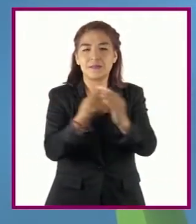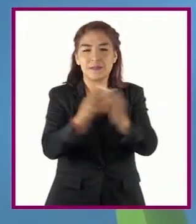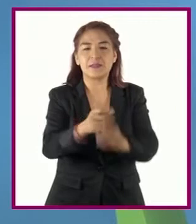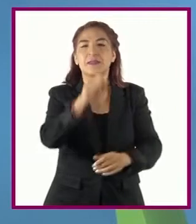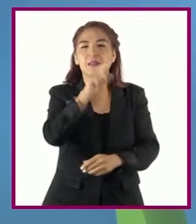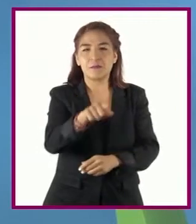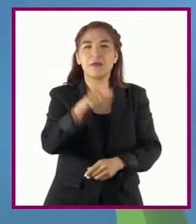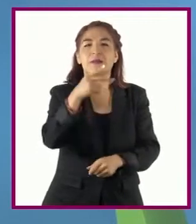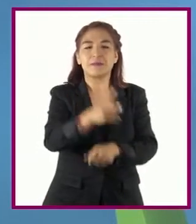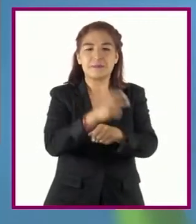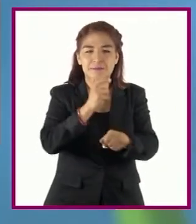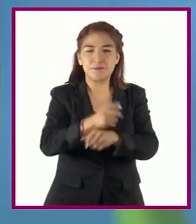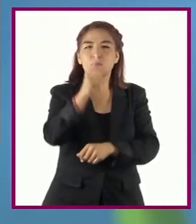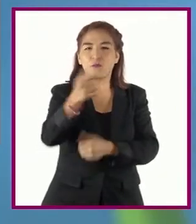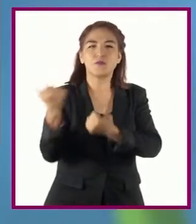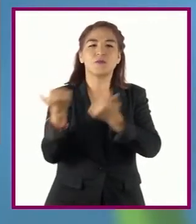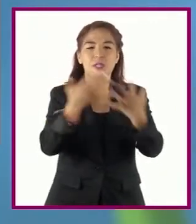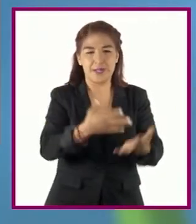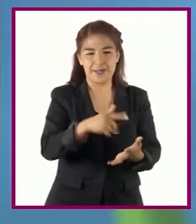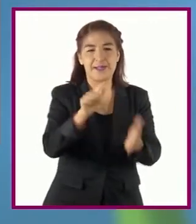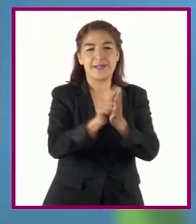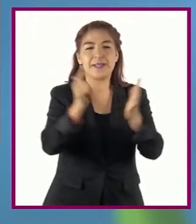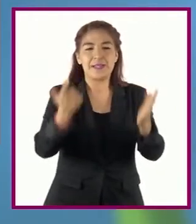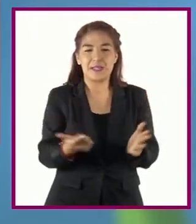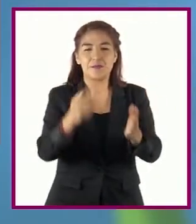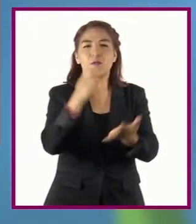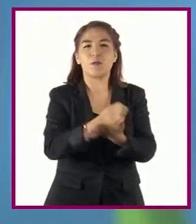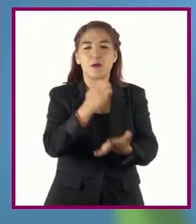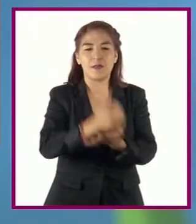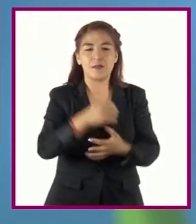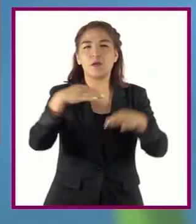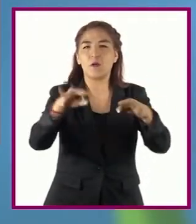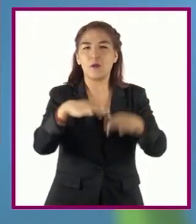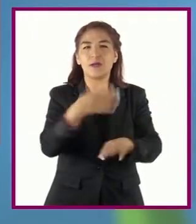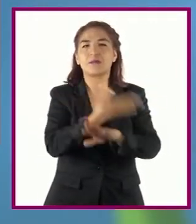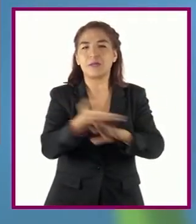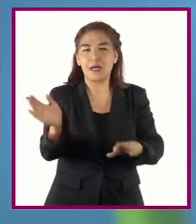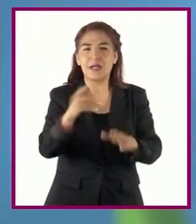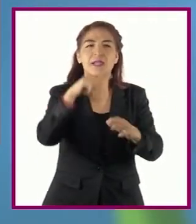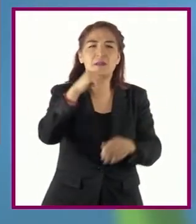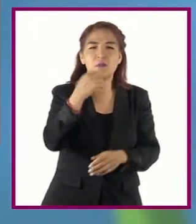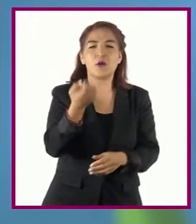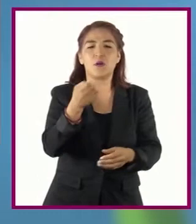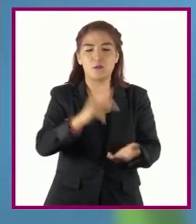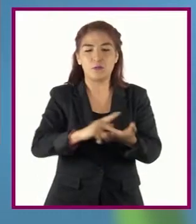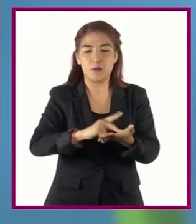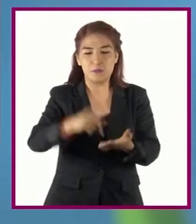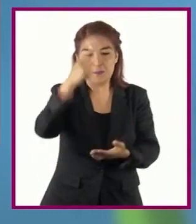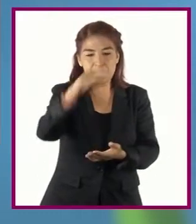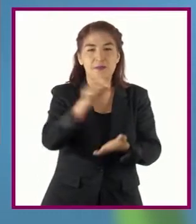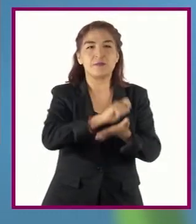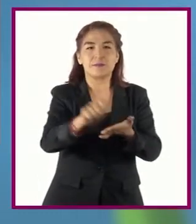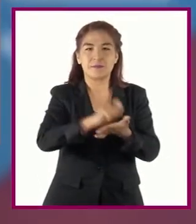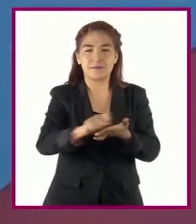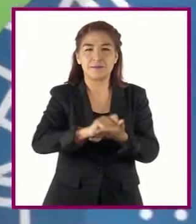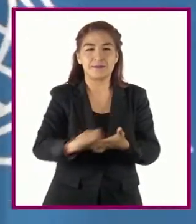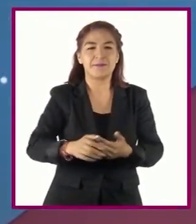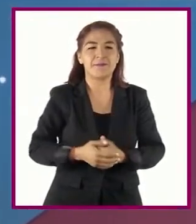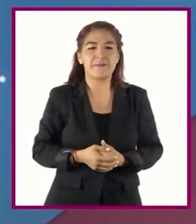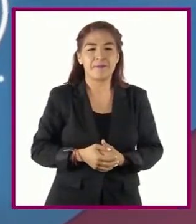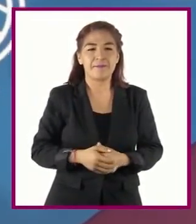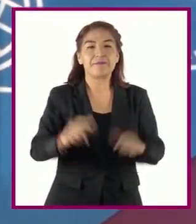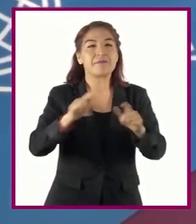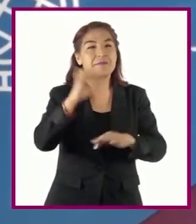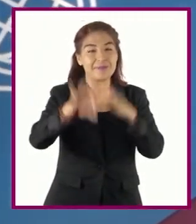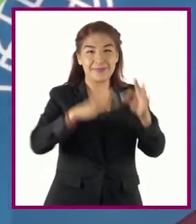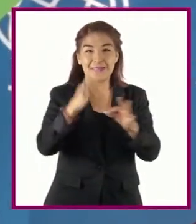También les invito a tener cerca su libro de texto, cuaderno u hojas blancas y lápiz o bolígrafo para tomar notas.